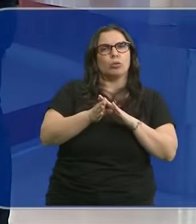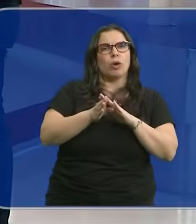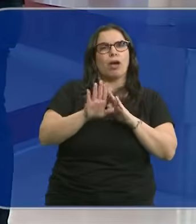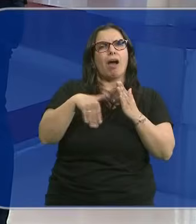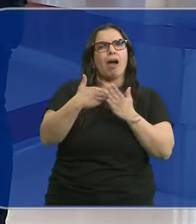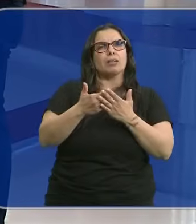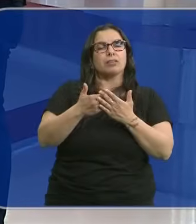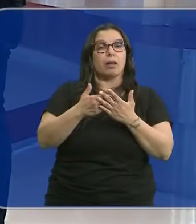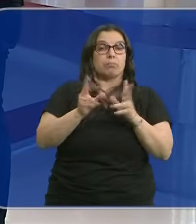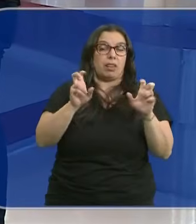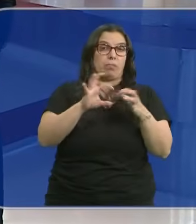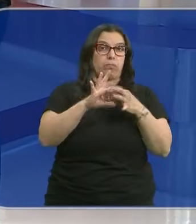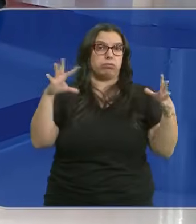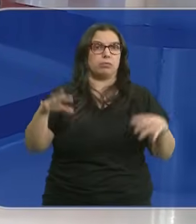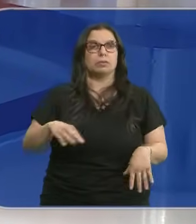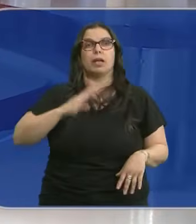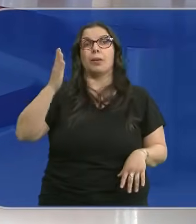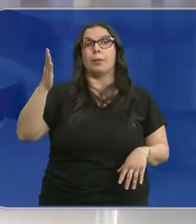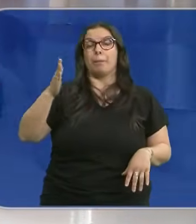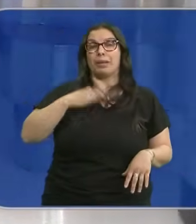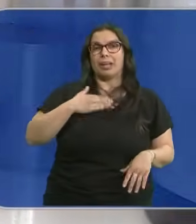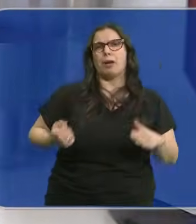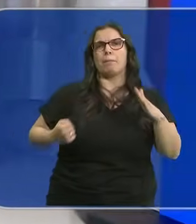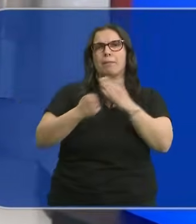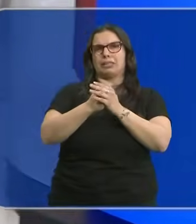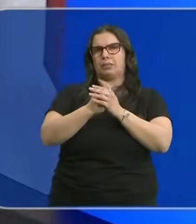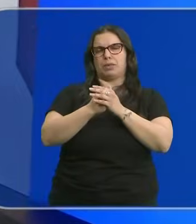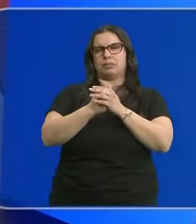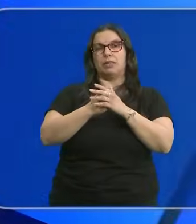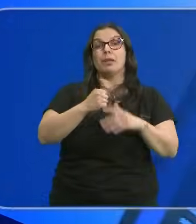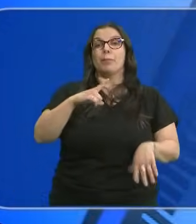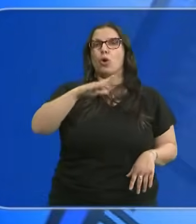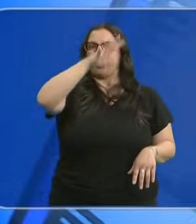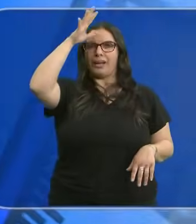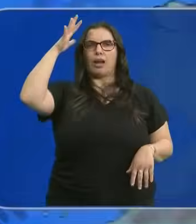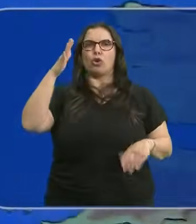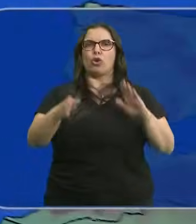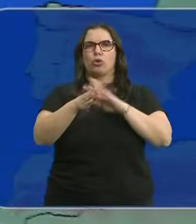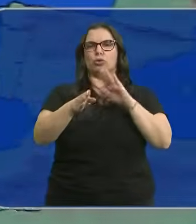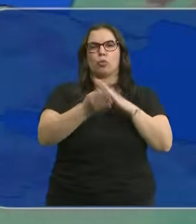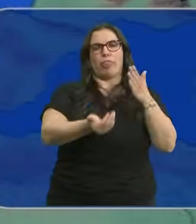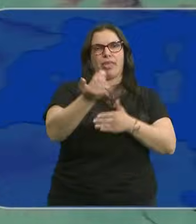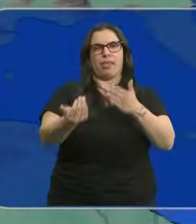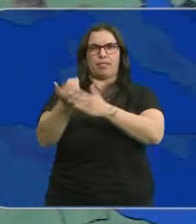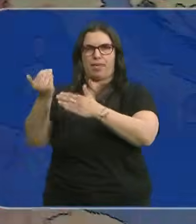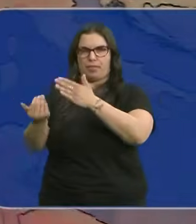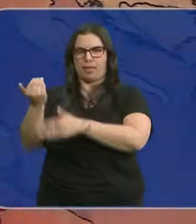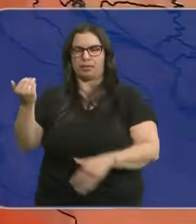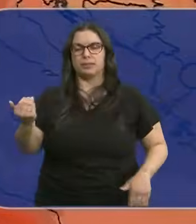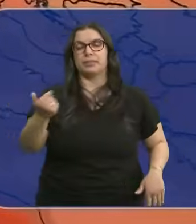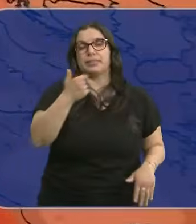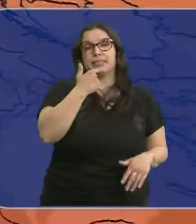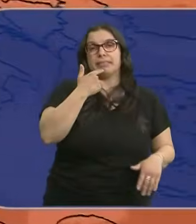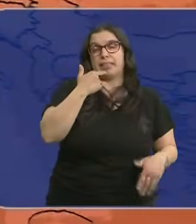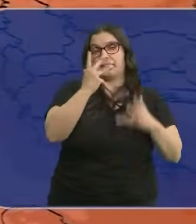a priori inusuales, Sergio? Mañana será el día con esas temperaturas máximas más altas, Antonio, pero el calor seguirá acompañándonos durante los próximos días. Eso nos dicen al menos